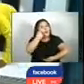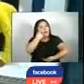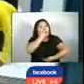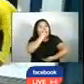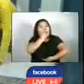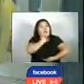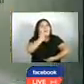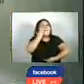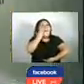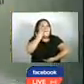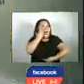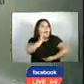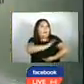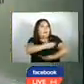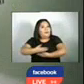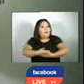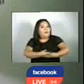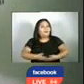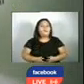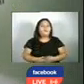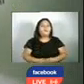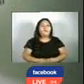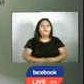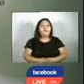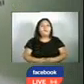madre y, por supuesto, del recién nacido.